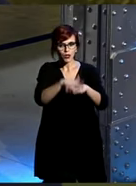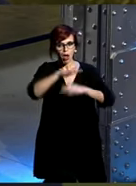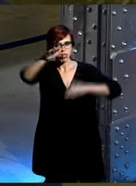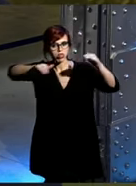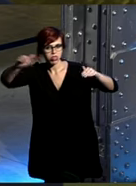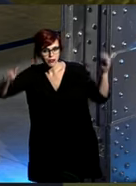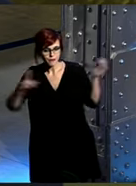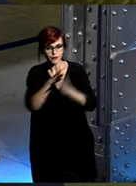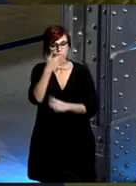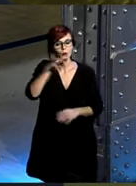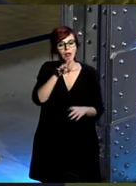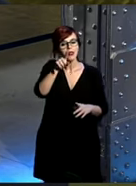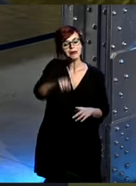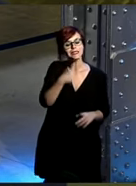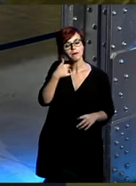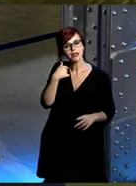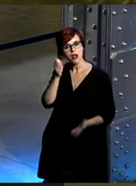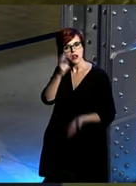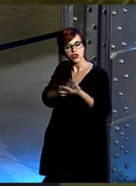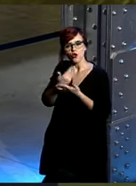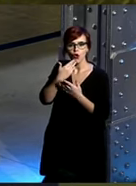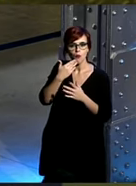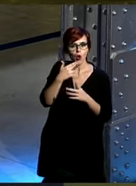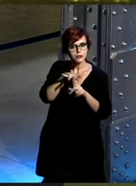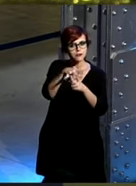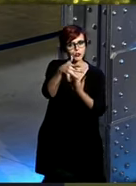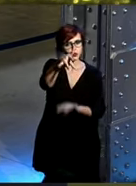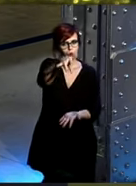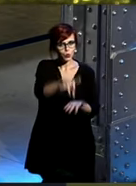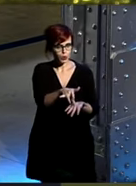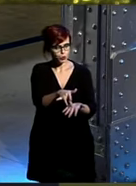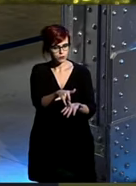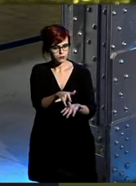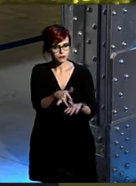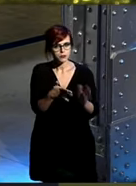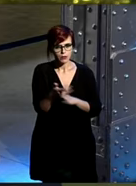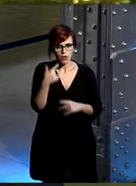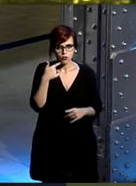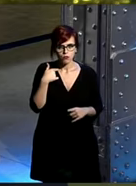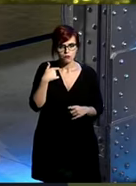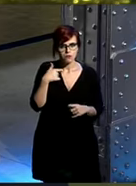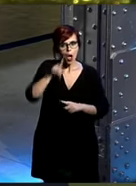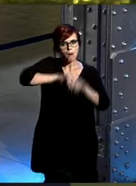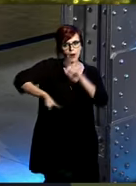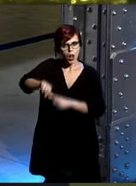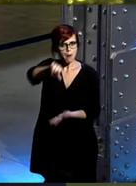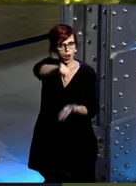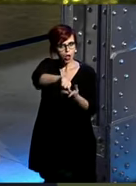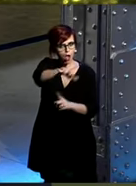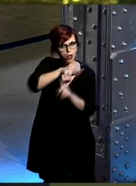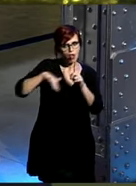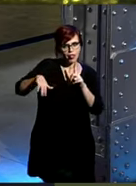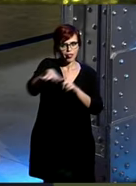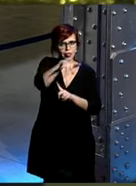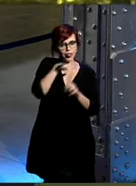es la de enfrentarte de manera situada, de manera que tú te sitúes en un punto, entiendas los problemas locales, te mezcles con los problemas locales y